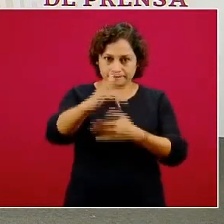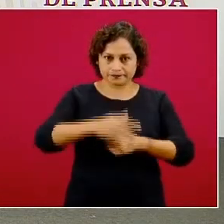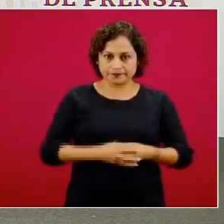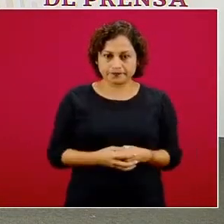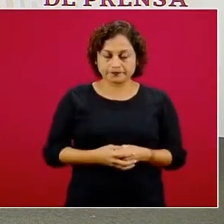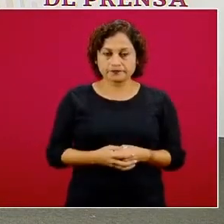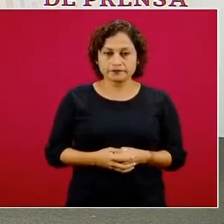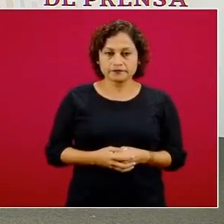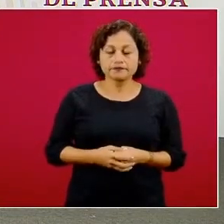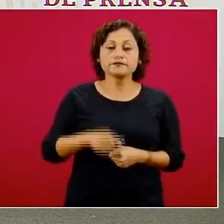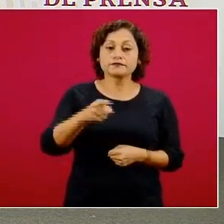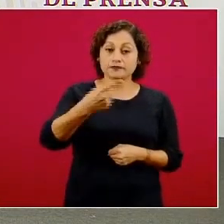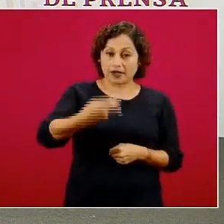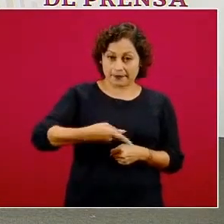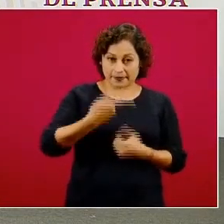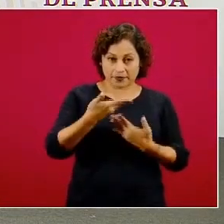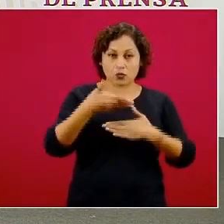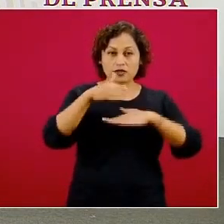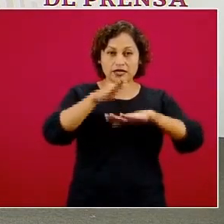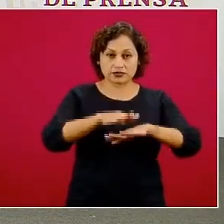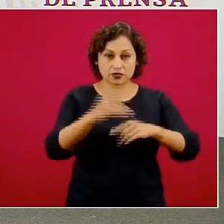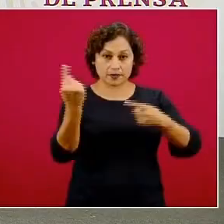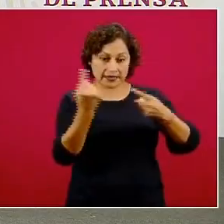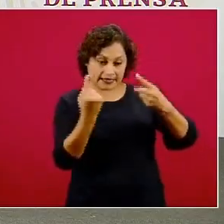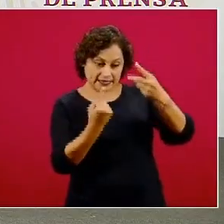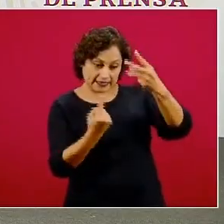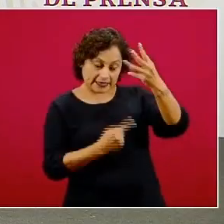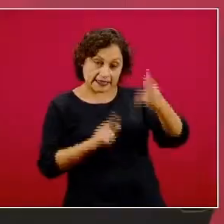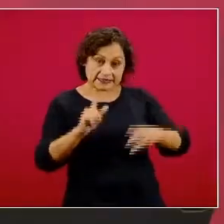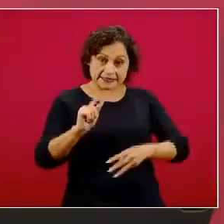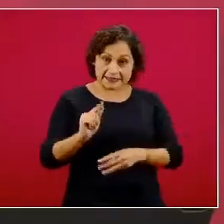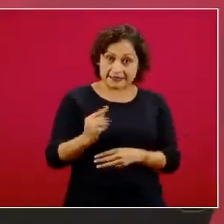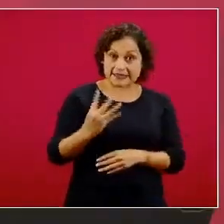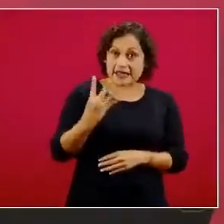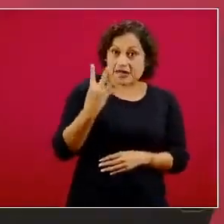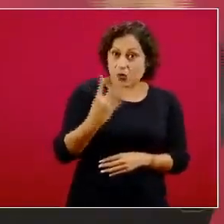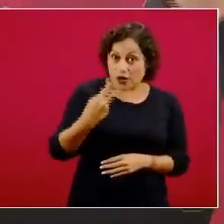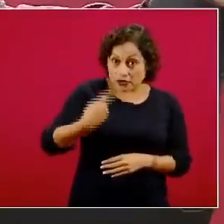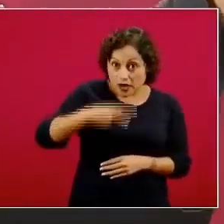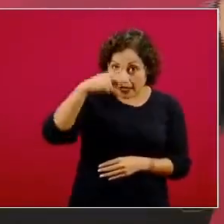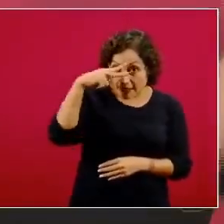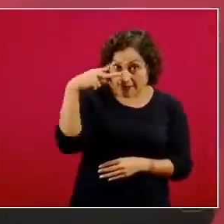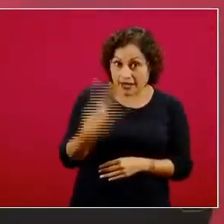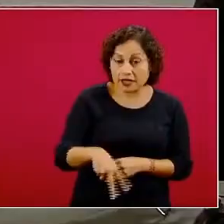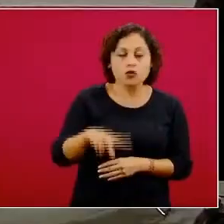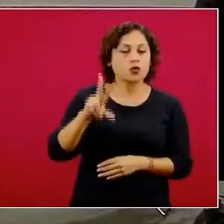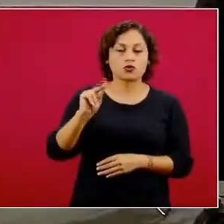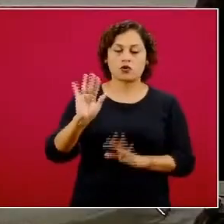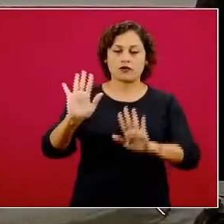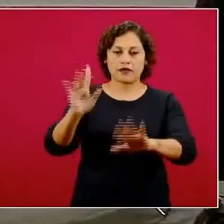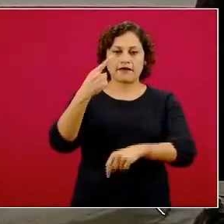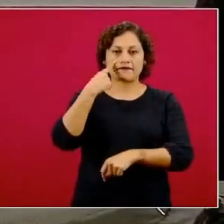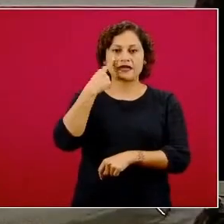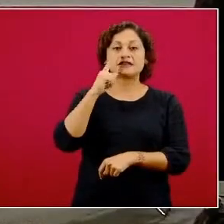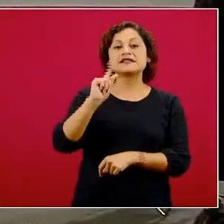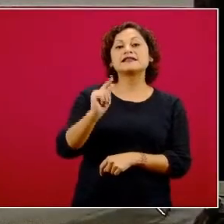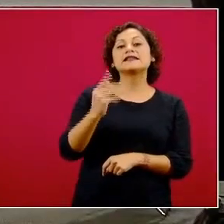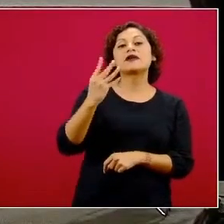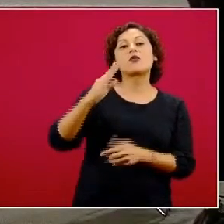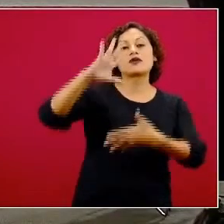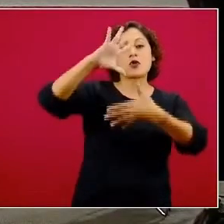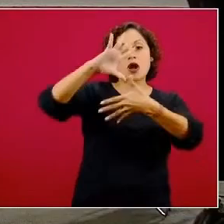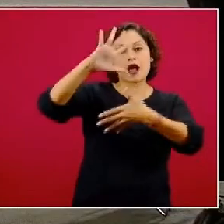Sobre los eventos, no son 74 los de México, son 74 los de toda América. De México fueron